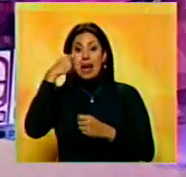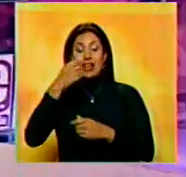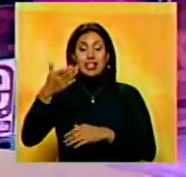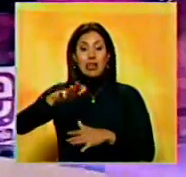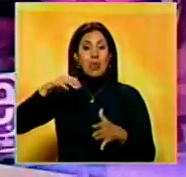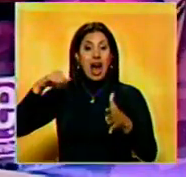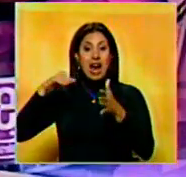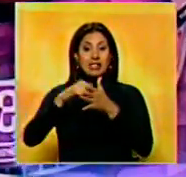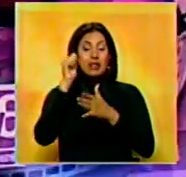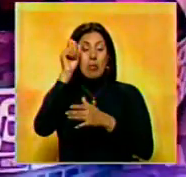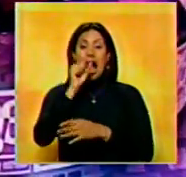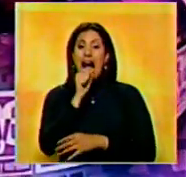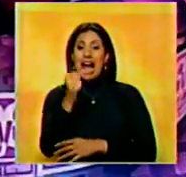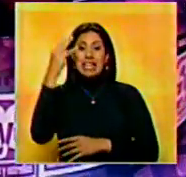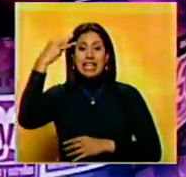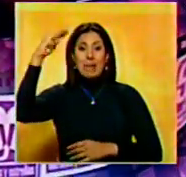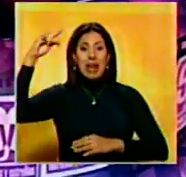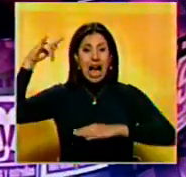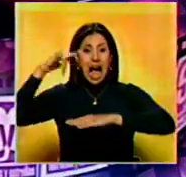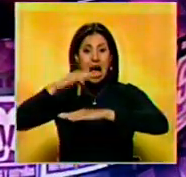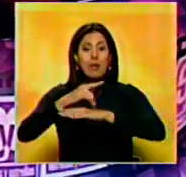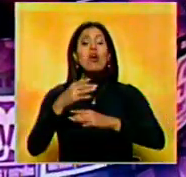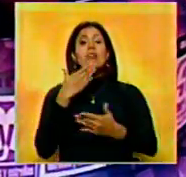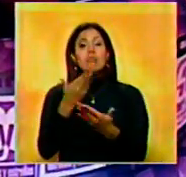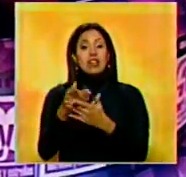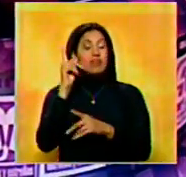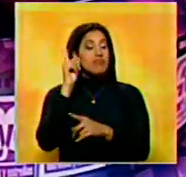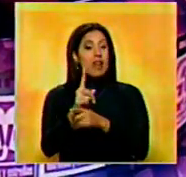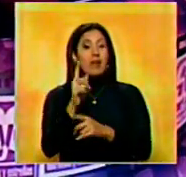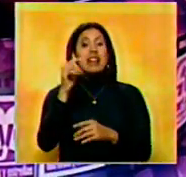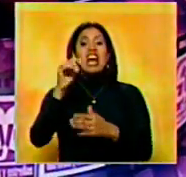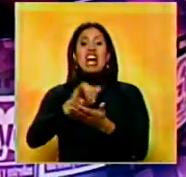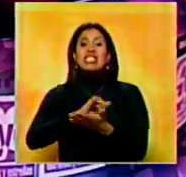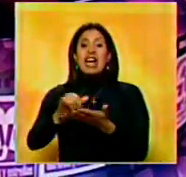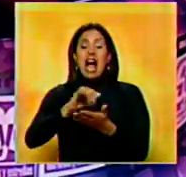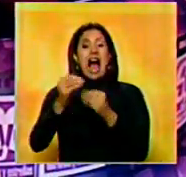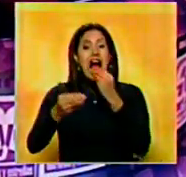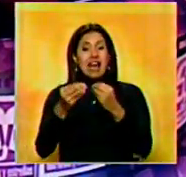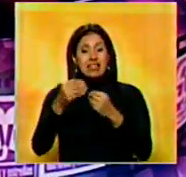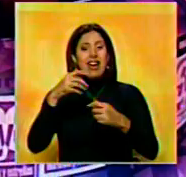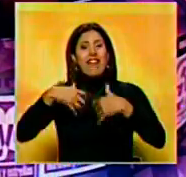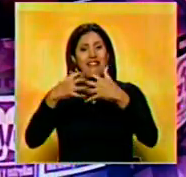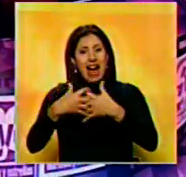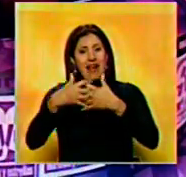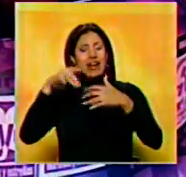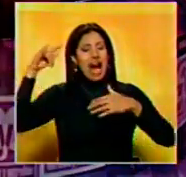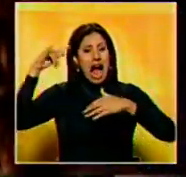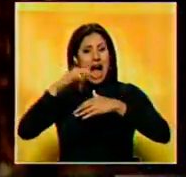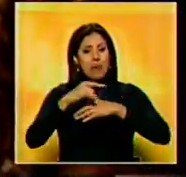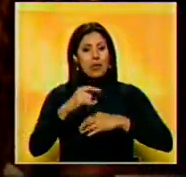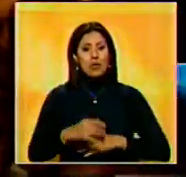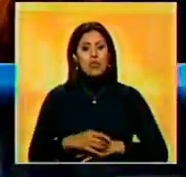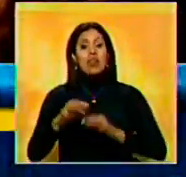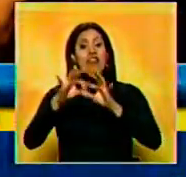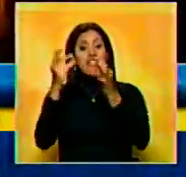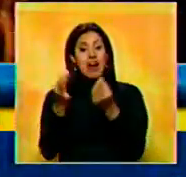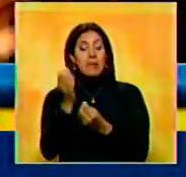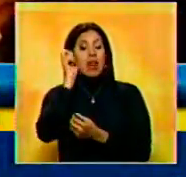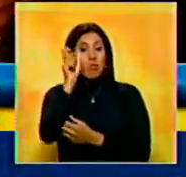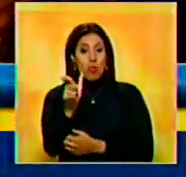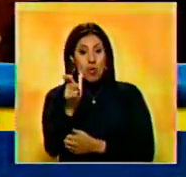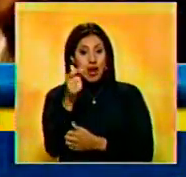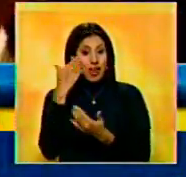murió junto a la cantante mexicana Jenny Rivera presentaron una demanda en Chicago contra los fabricantes del avión que se estrelló. Los familiares de